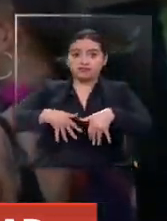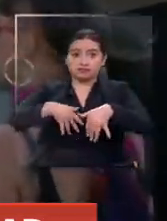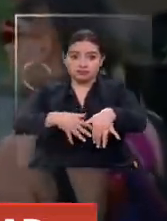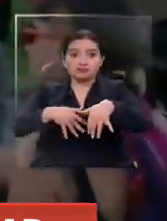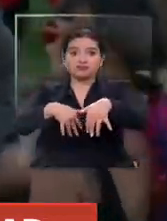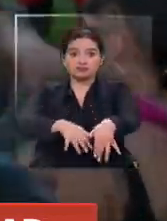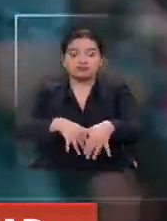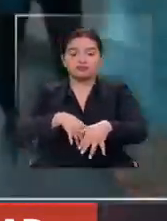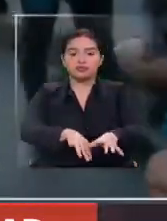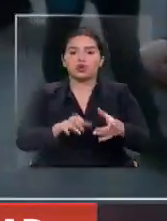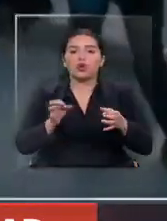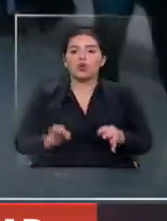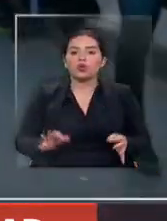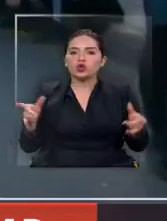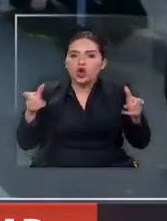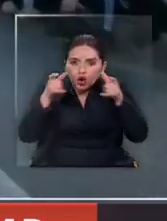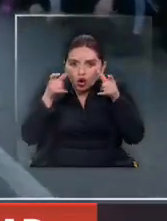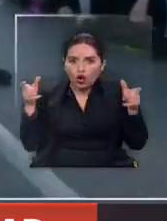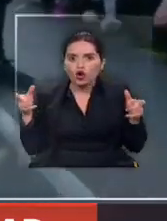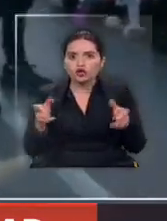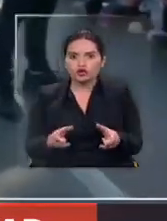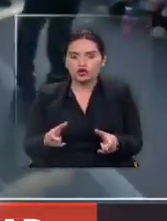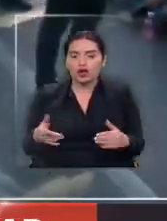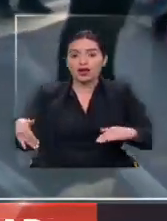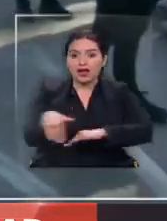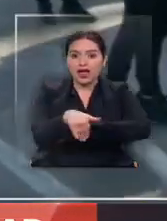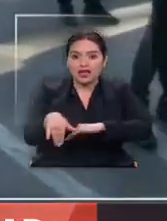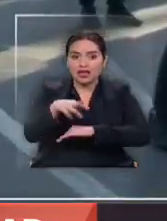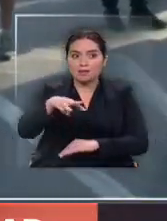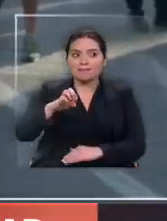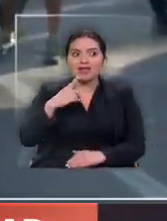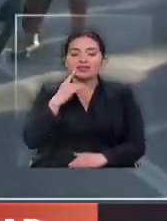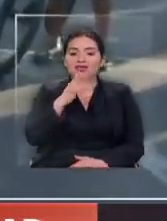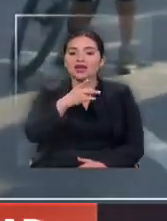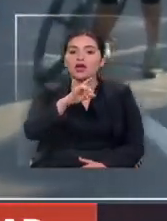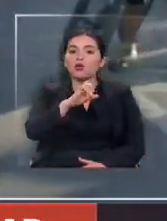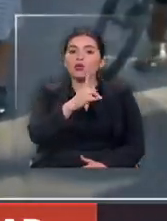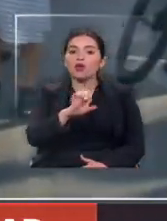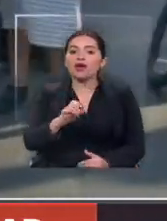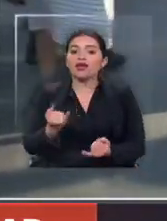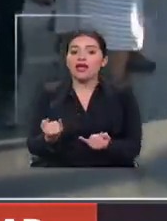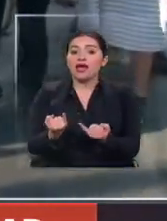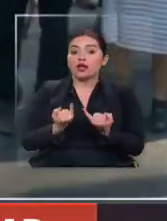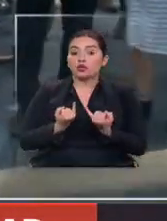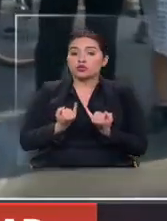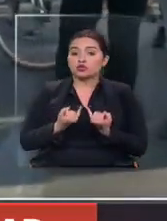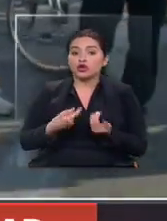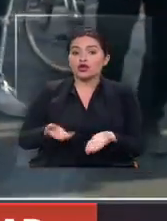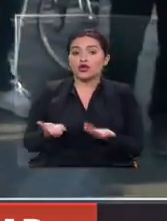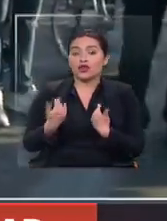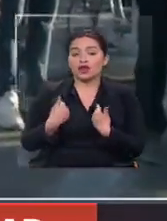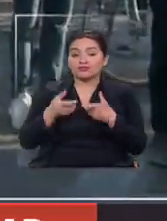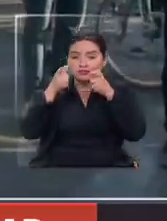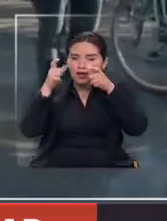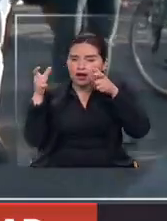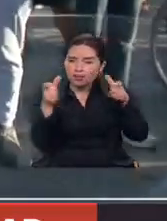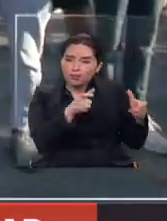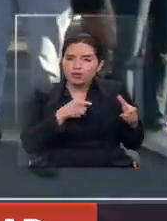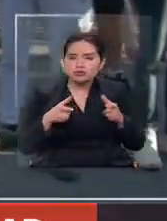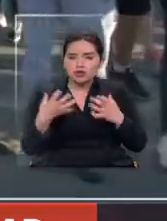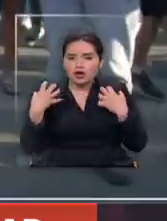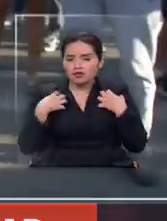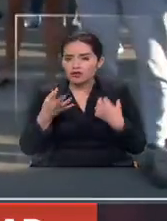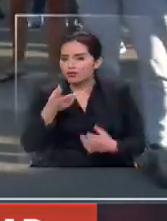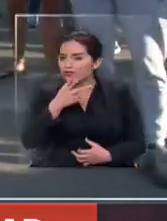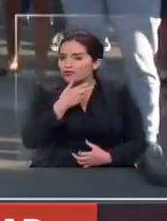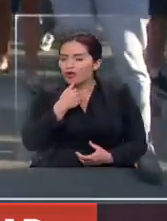lo contuvieron en el sector de Manquehue. De ahí, la instrucción que nos dieron acá los encargados del operativo fue que acá no